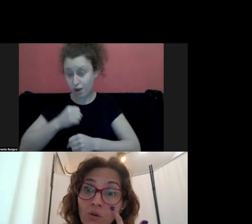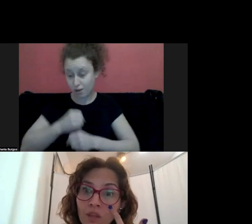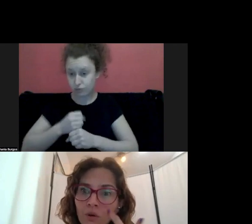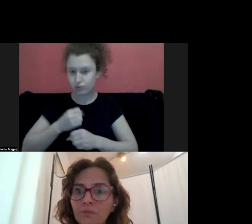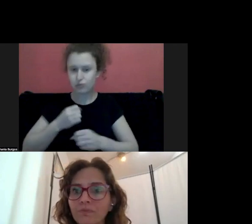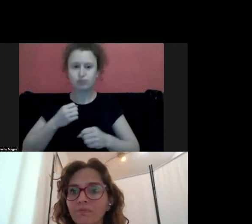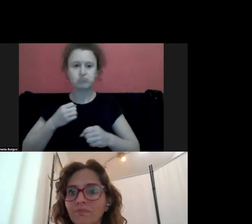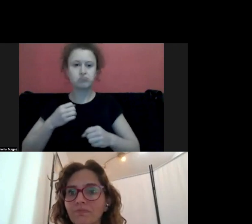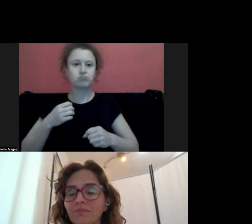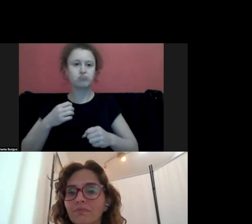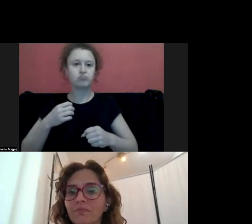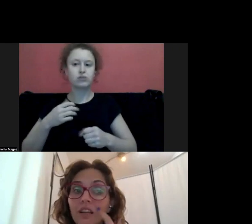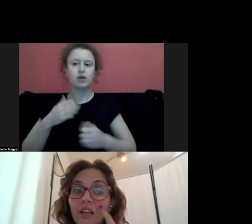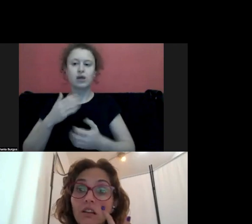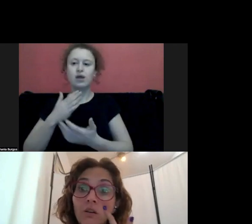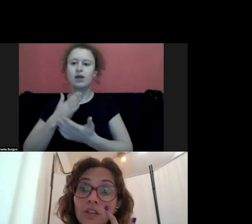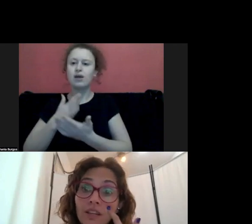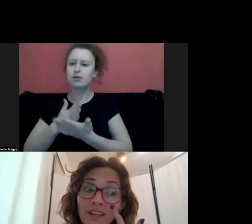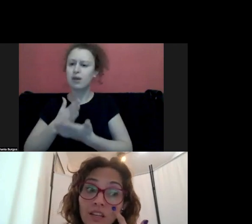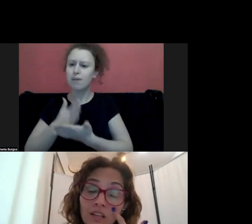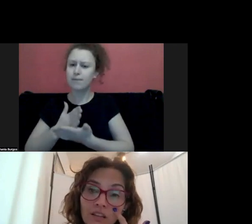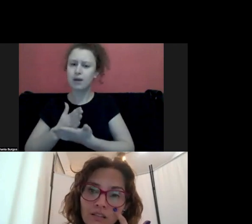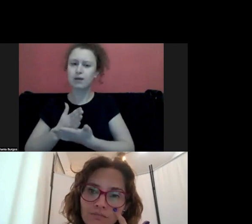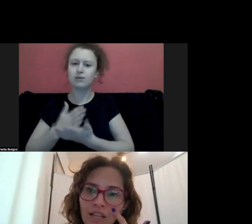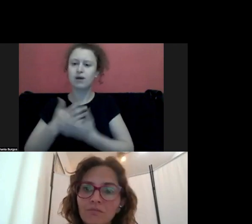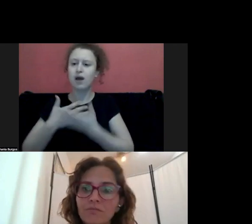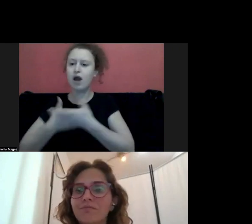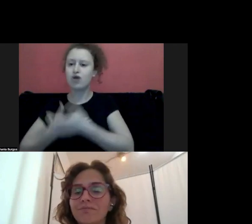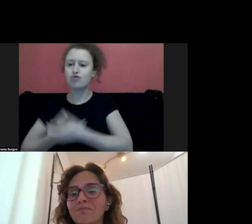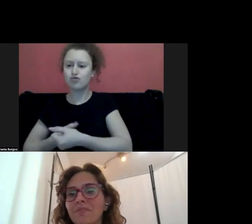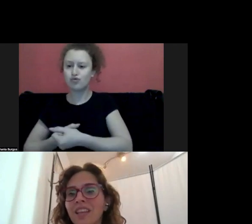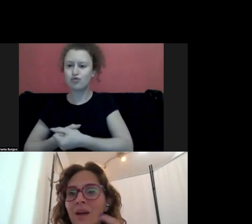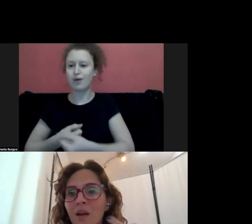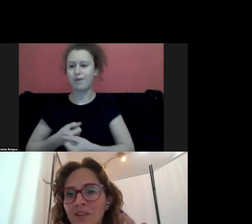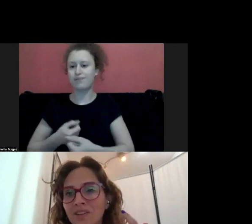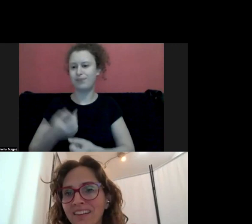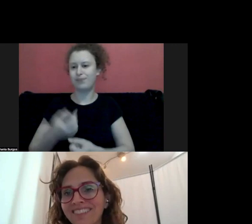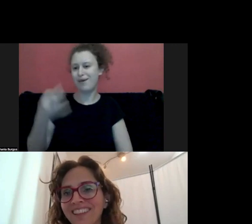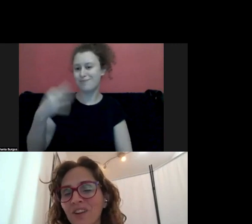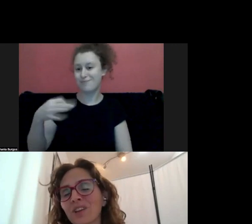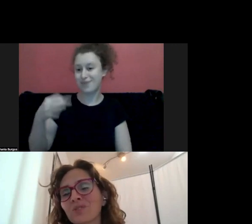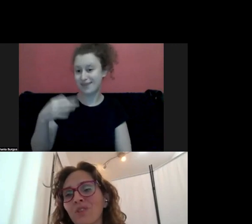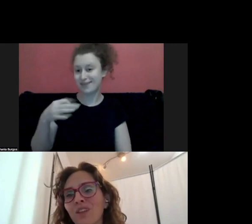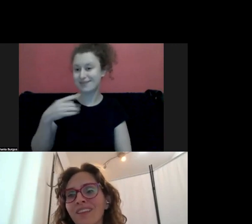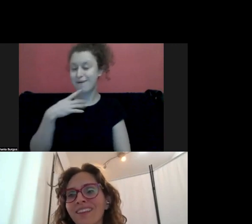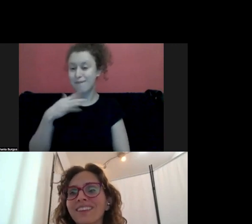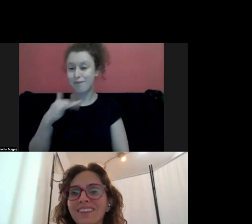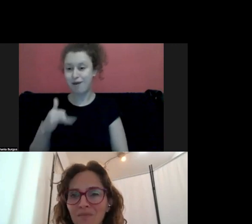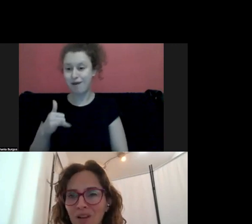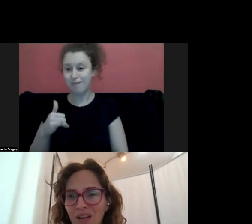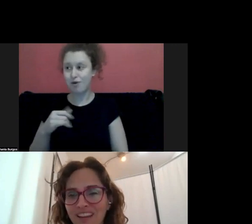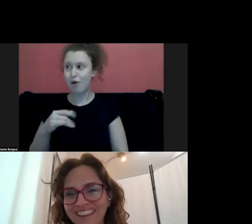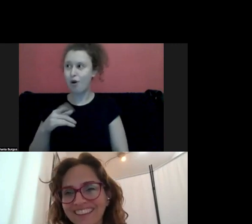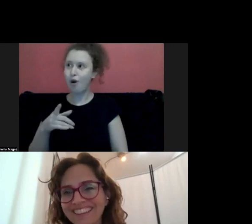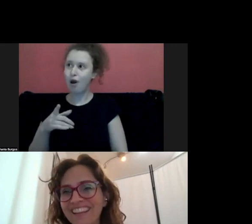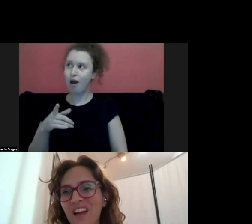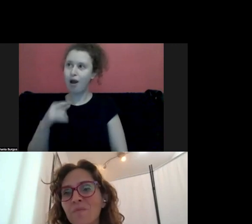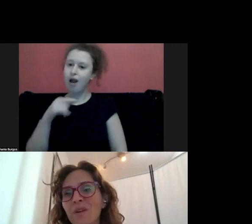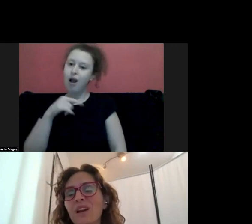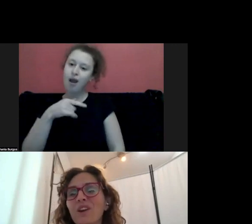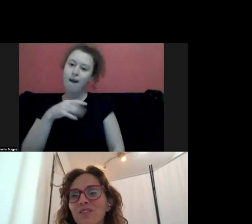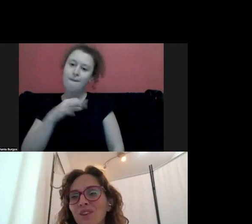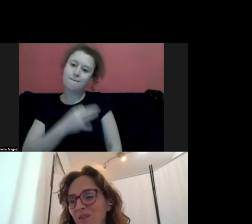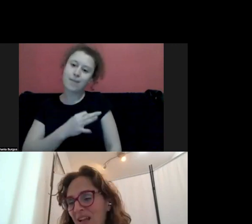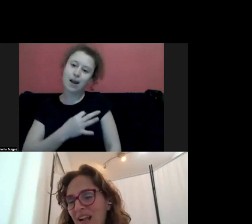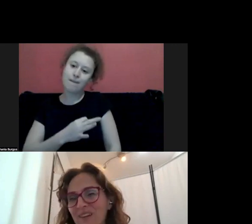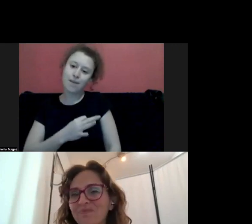no ha comido. Oye, que tal. Ella me avisa de lo que sucede para que,